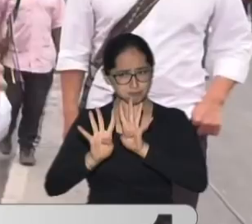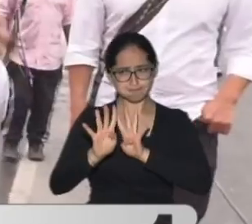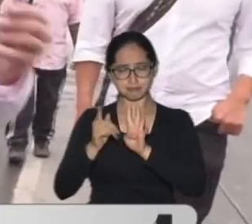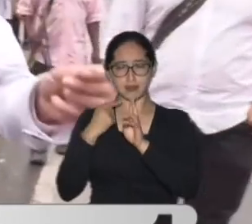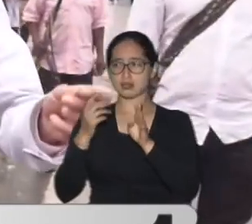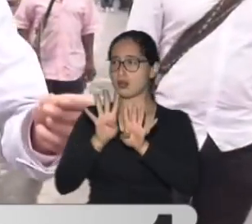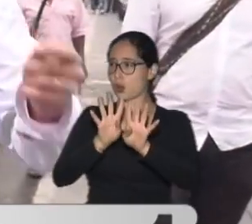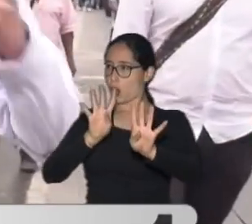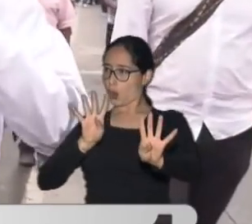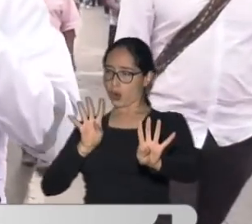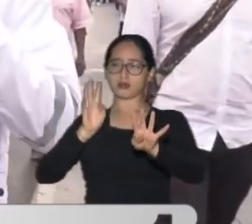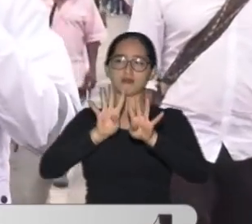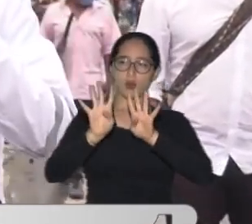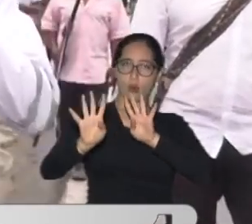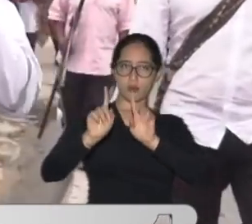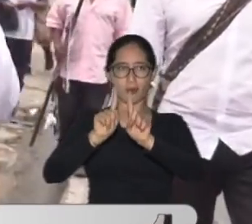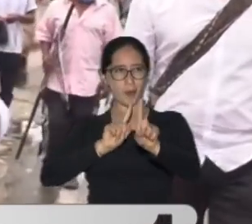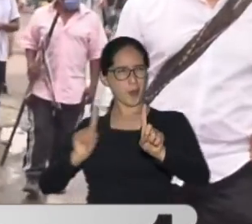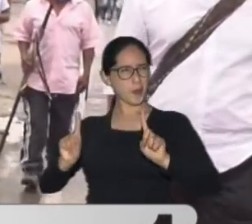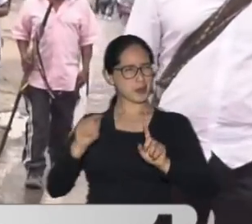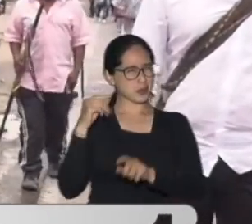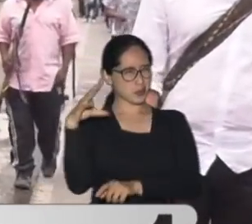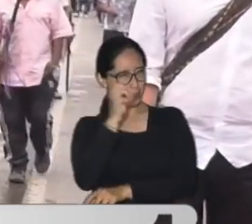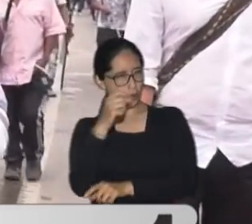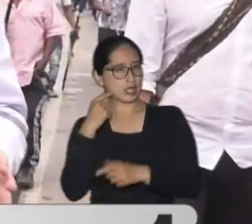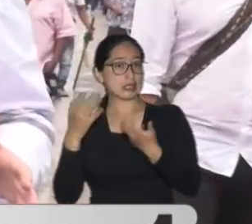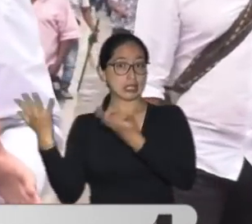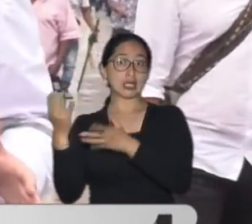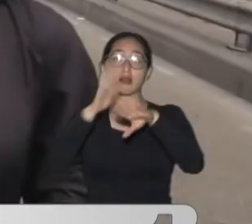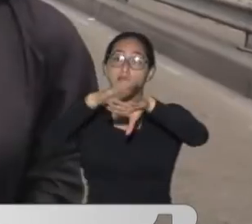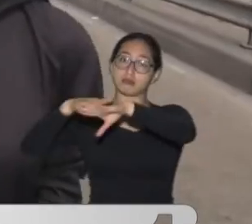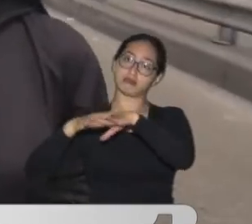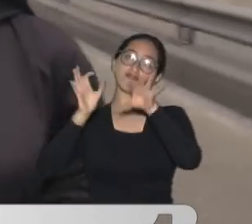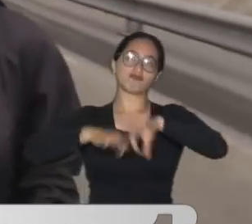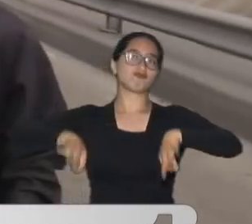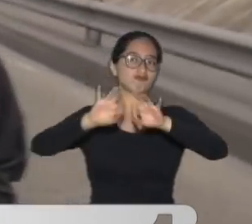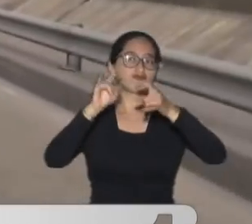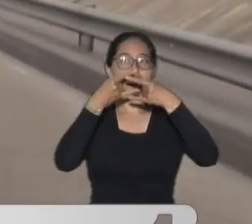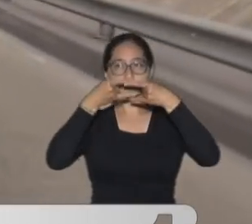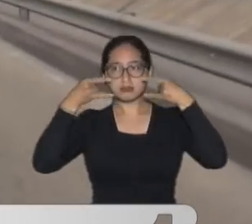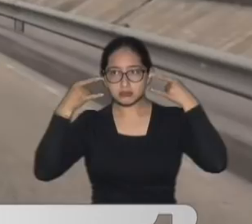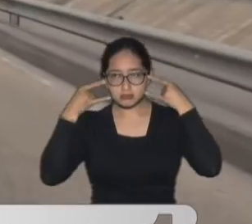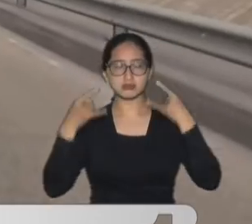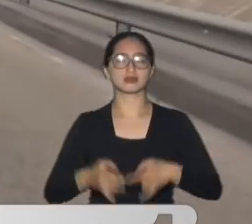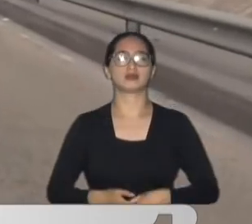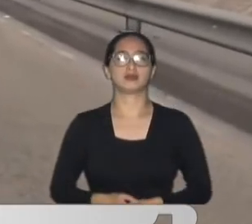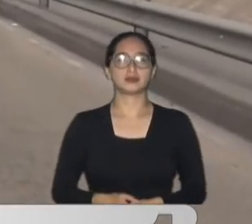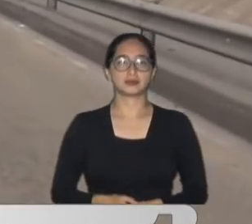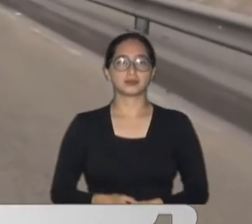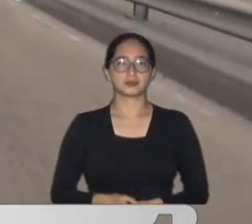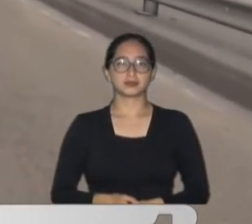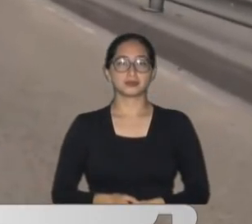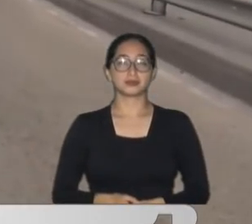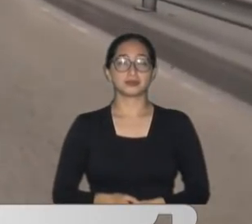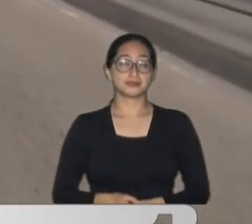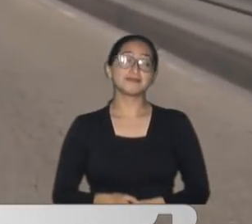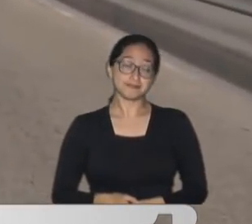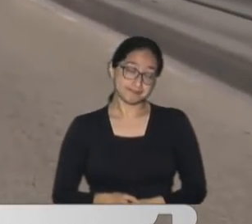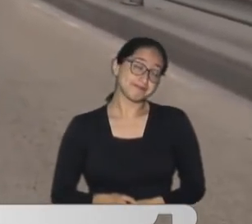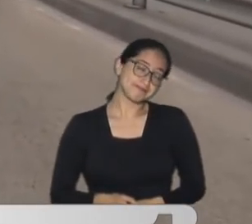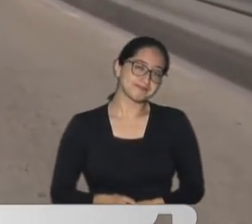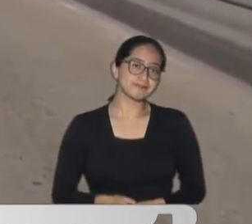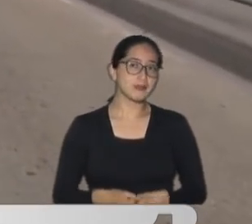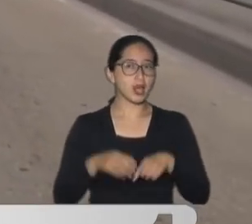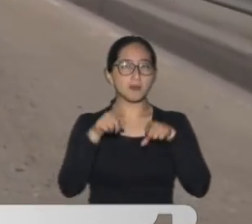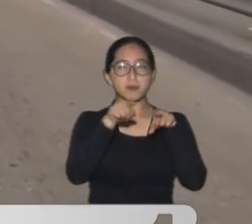guardia, junto con los sectores de convivencia, está haciendo un llamado permanente al uso de tapabocas. Bien, pues hemos hablado con